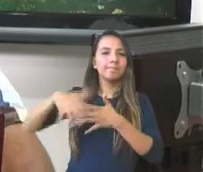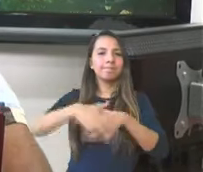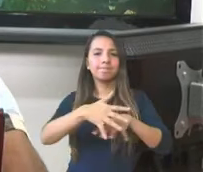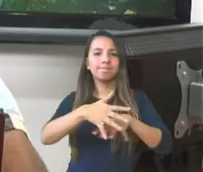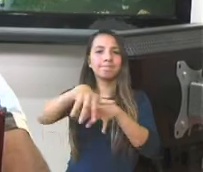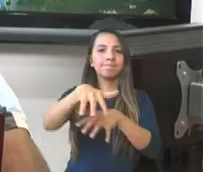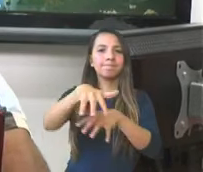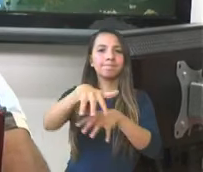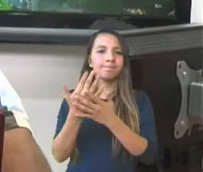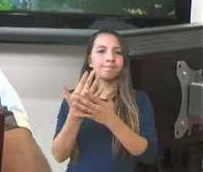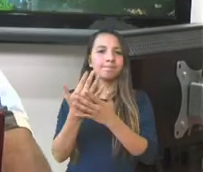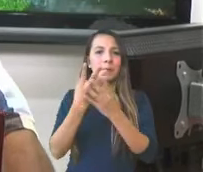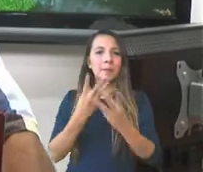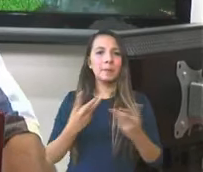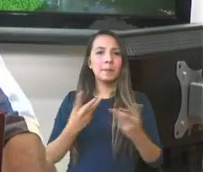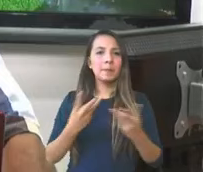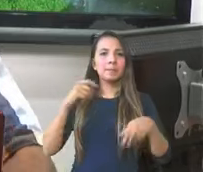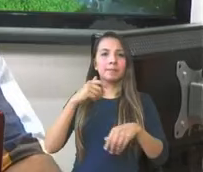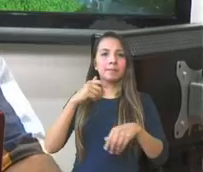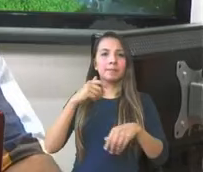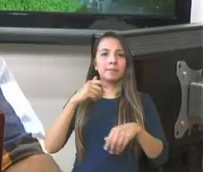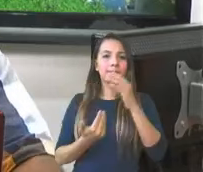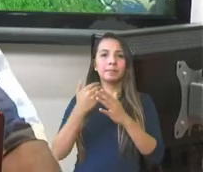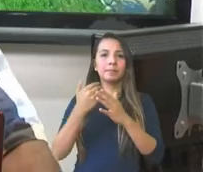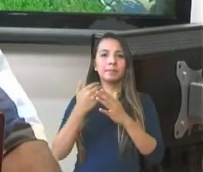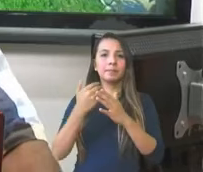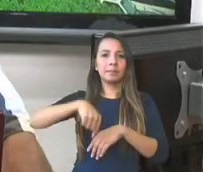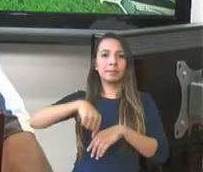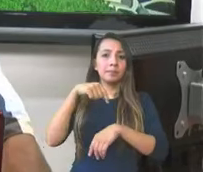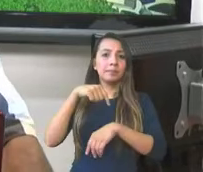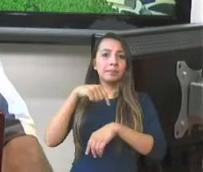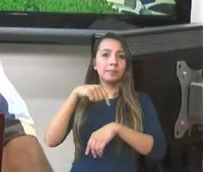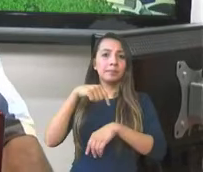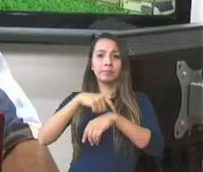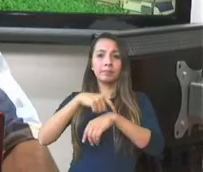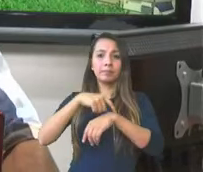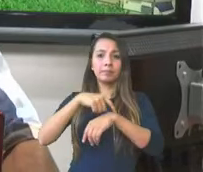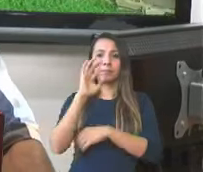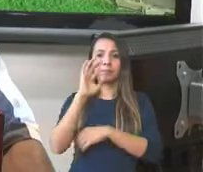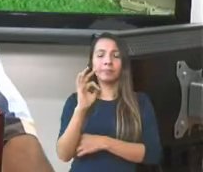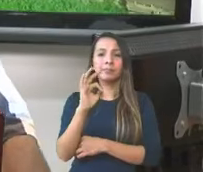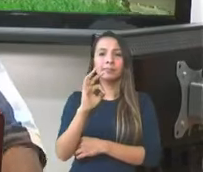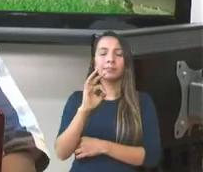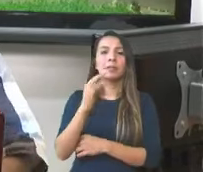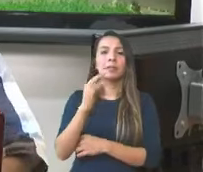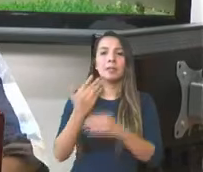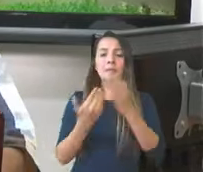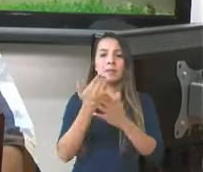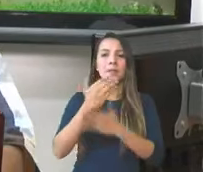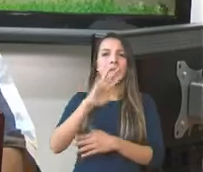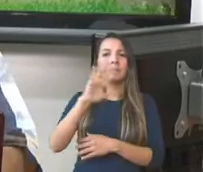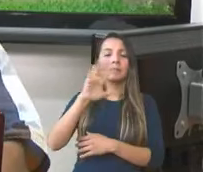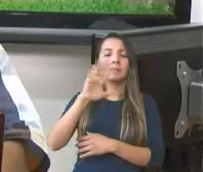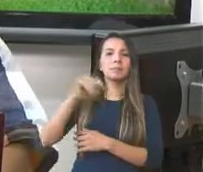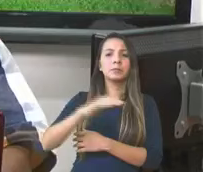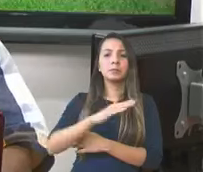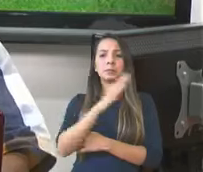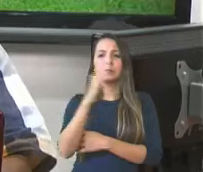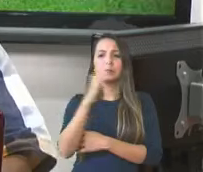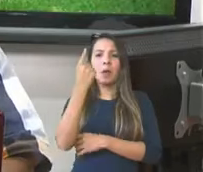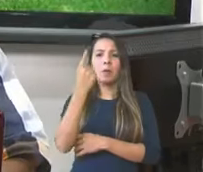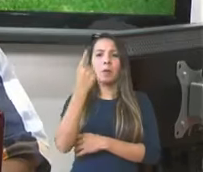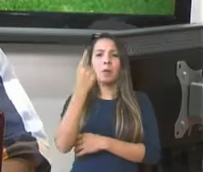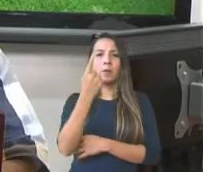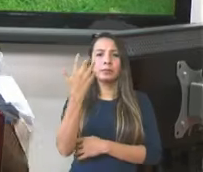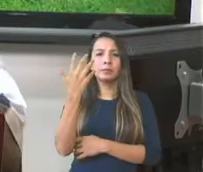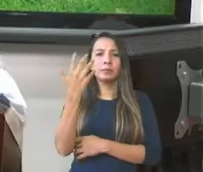aquí de Pacífico, y a las 13:05 pues que vuelve a ocurrir